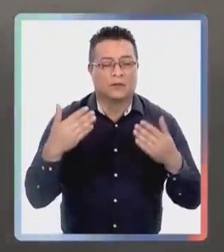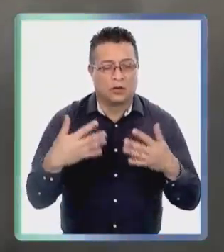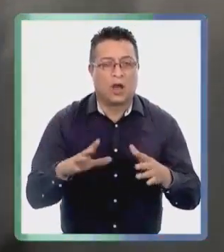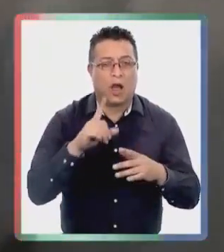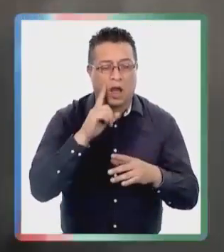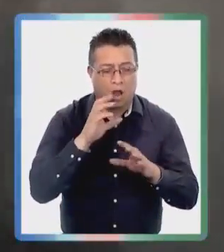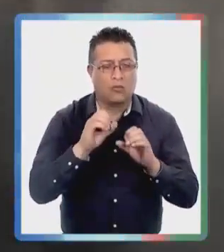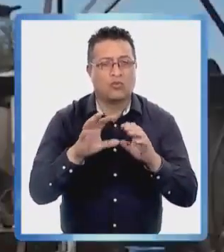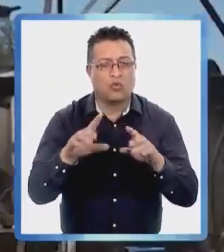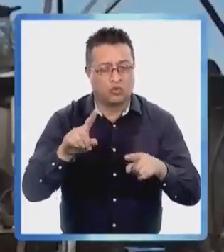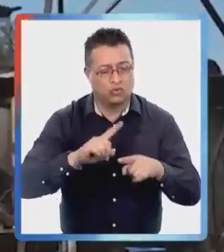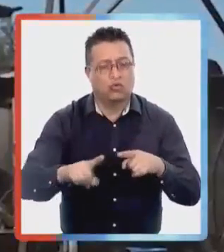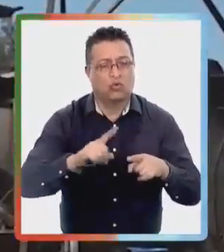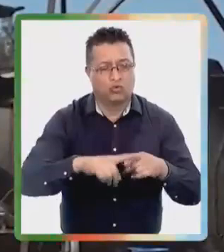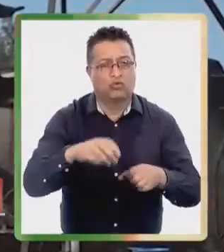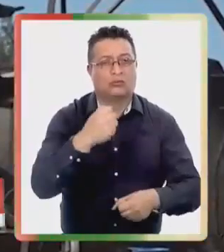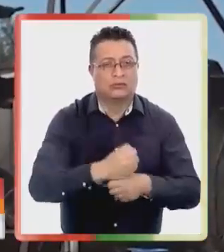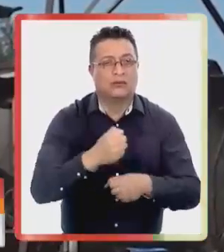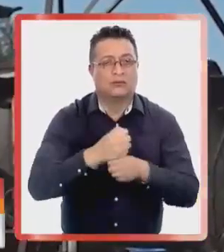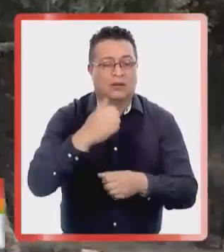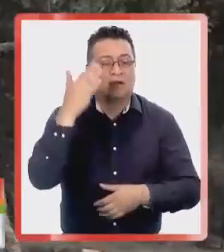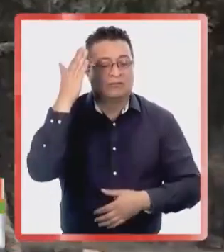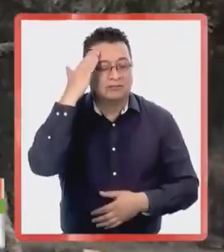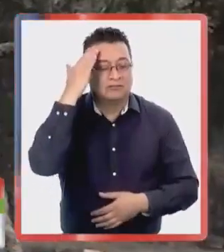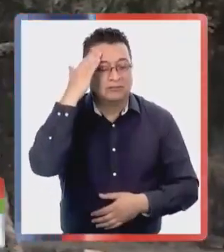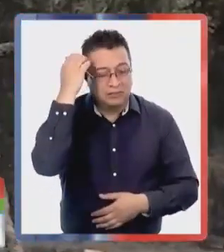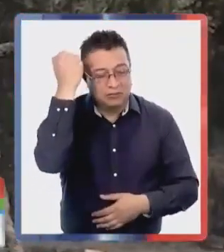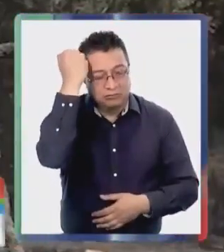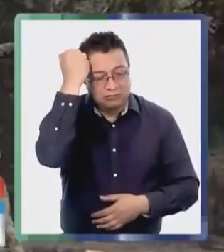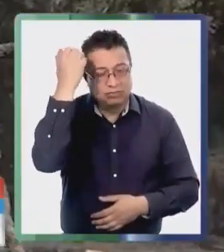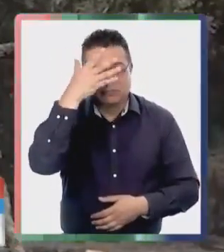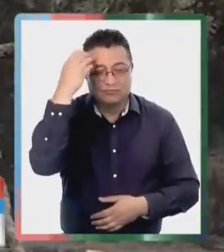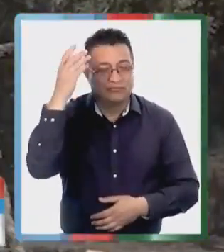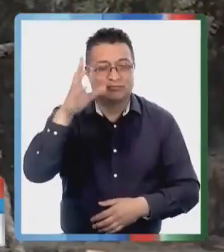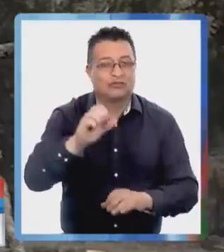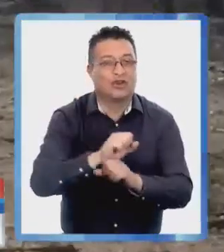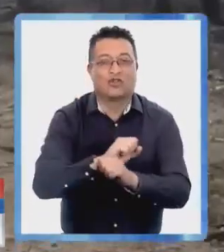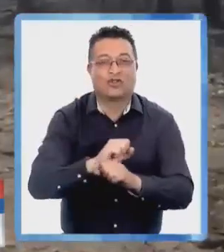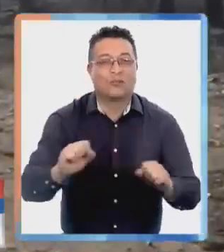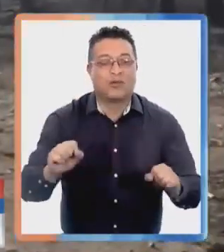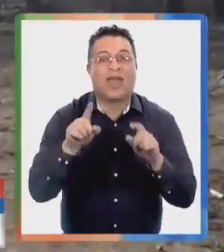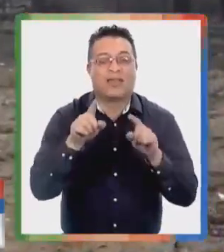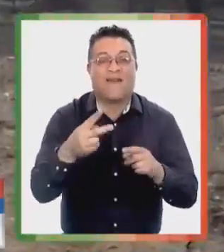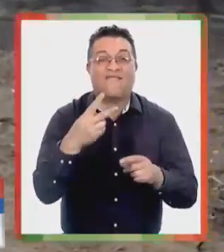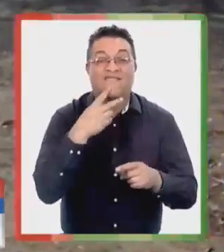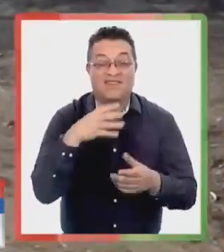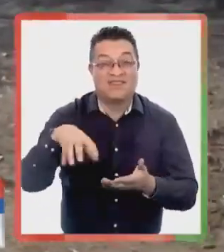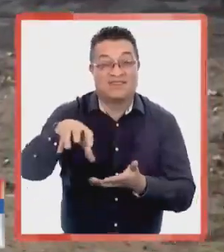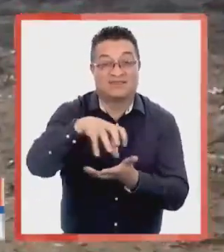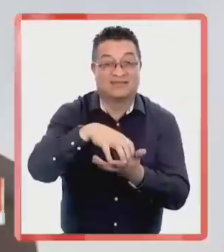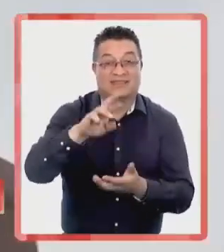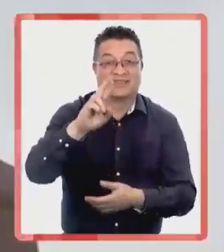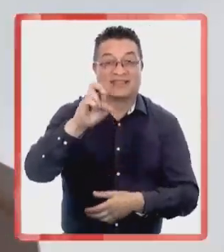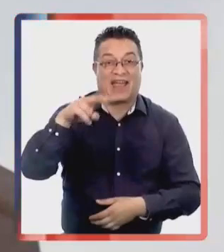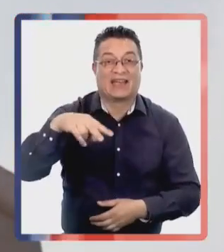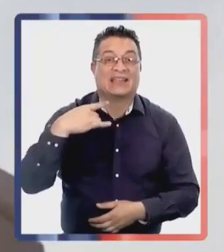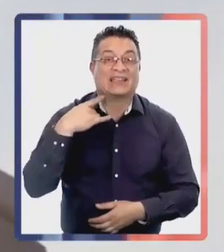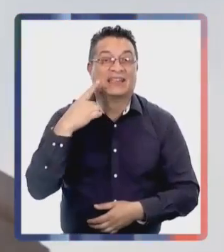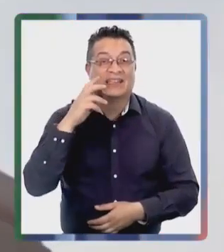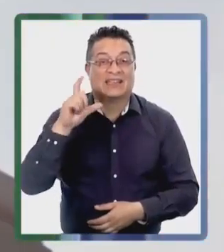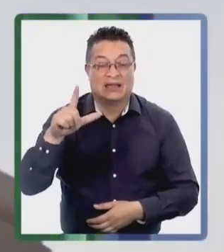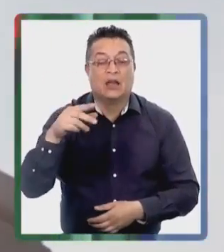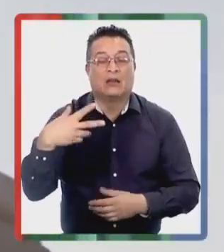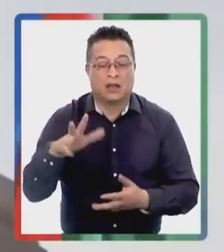Aún quedan muchas cosas por hacer. Y aunque el recuerdo del incendio es imborrable, las familias del sector de Carrizales, en Ranquil,